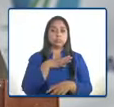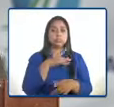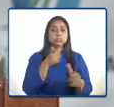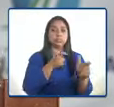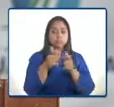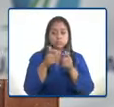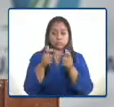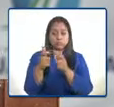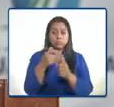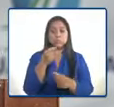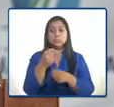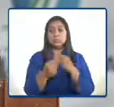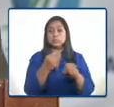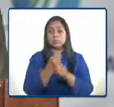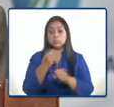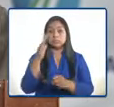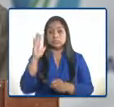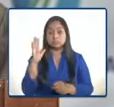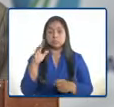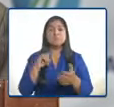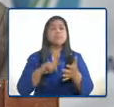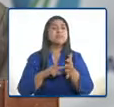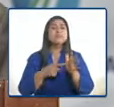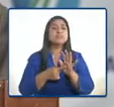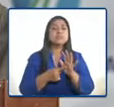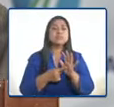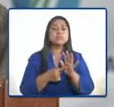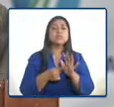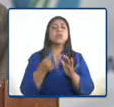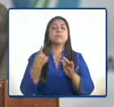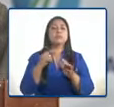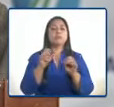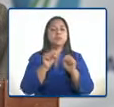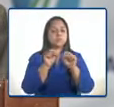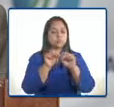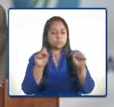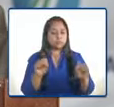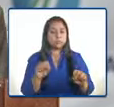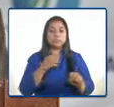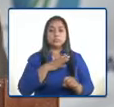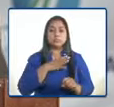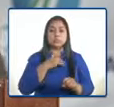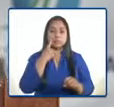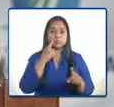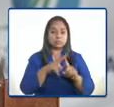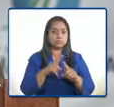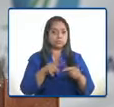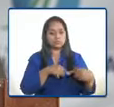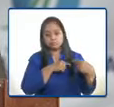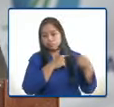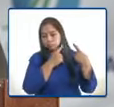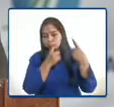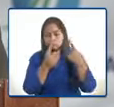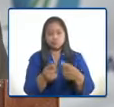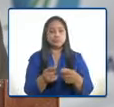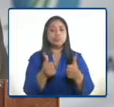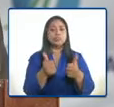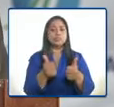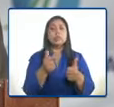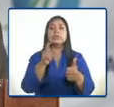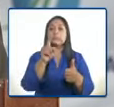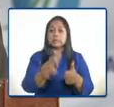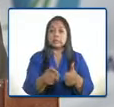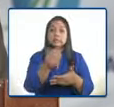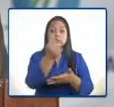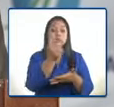cumplimiento. Eso significa que para que un sistema se mantenga vigente en todo momento, tiene que ser auditado.